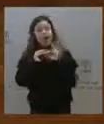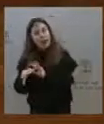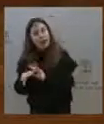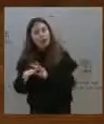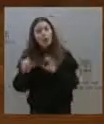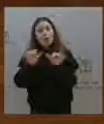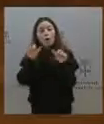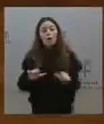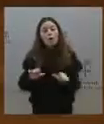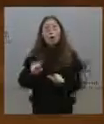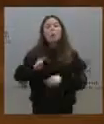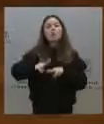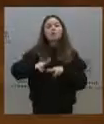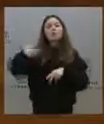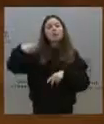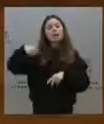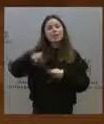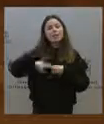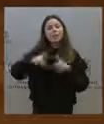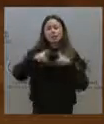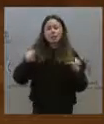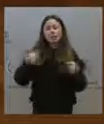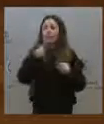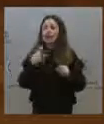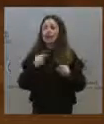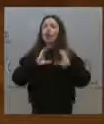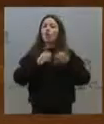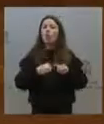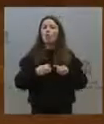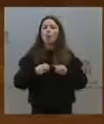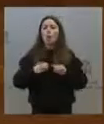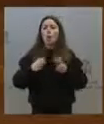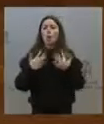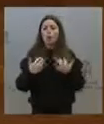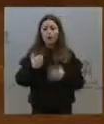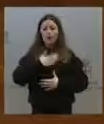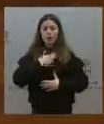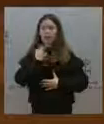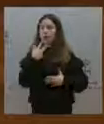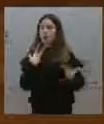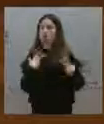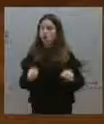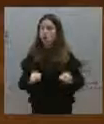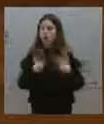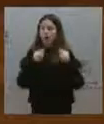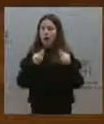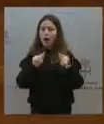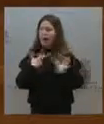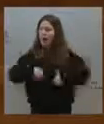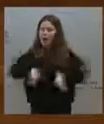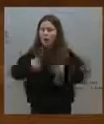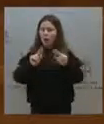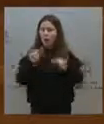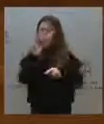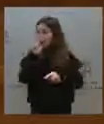negó a dialogar con nuestro grupo parlamentario. No habló siquiera de negociación, habló de diálogo. El motivo es que solo